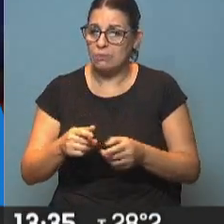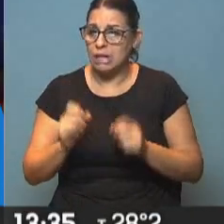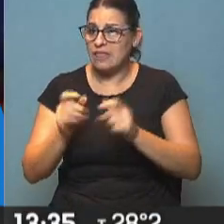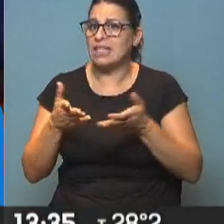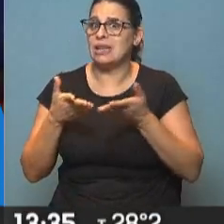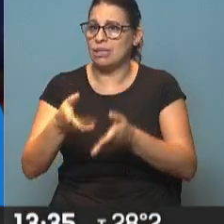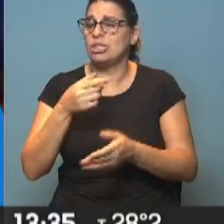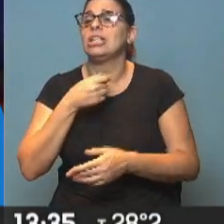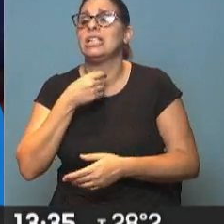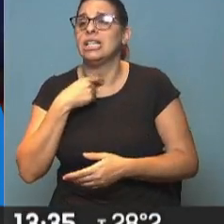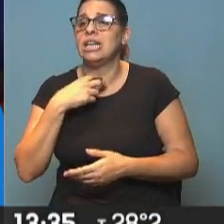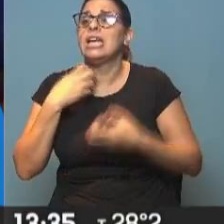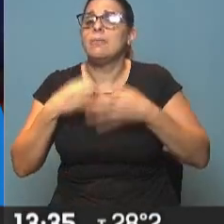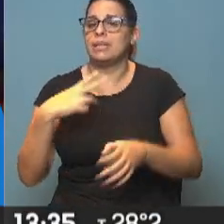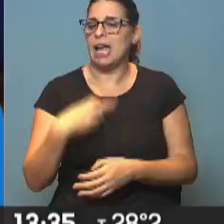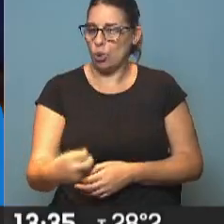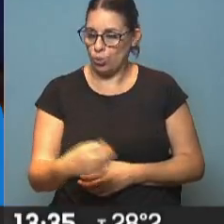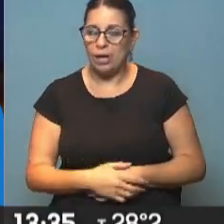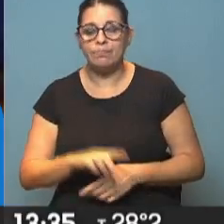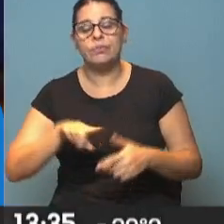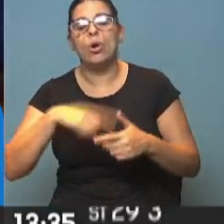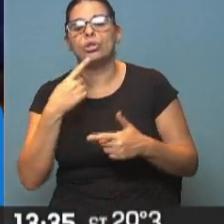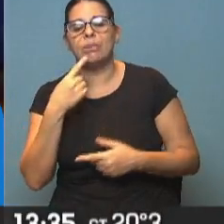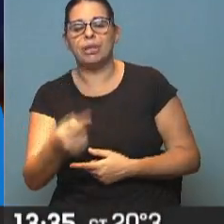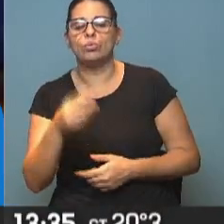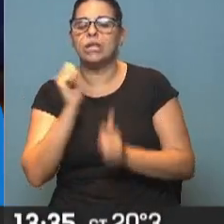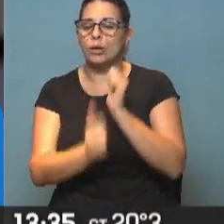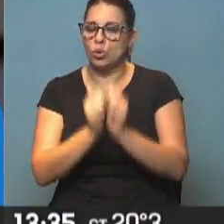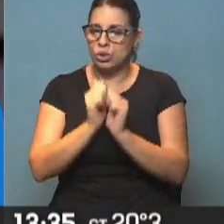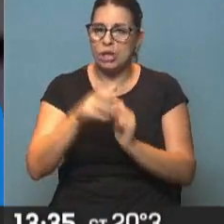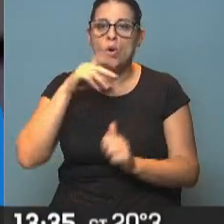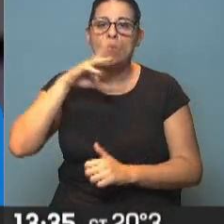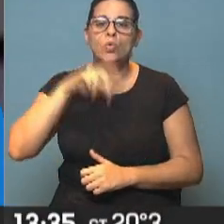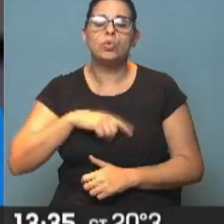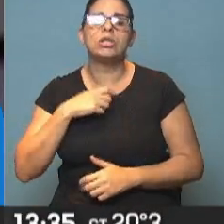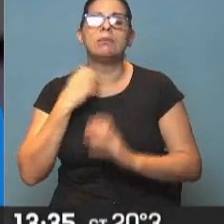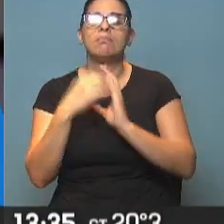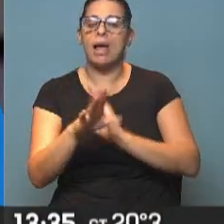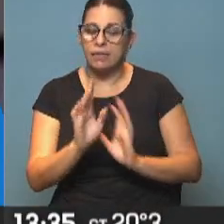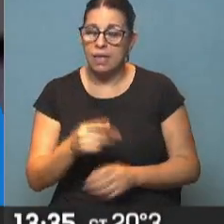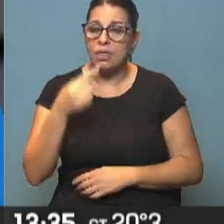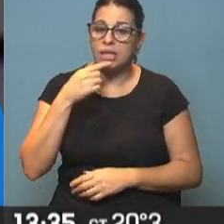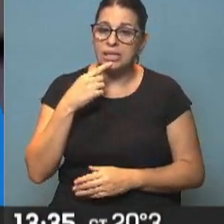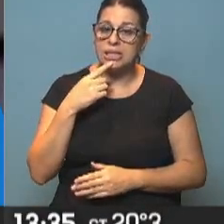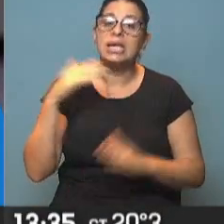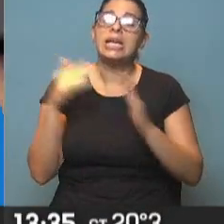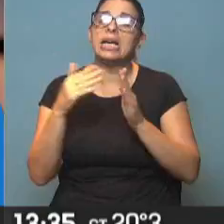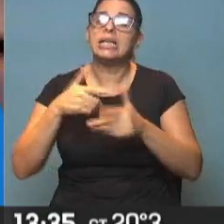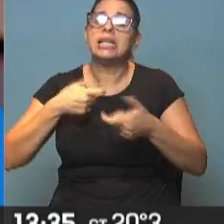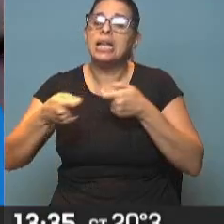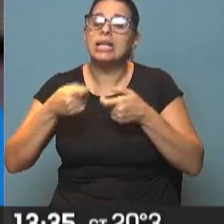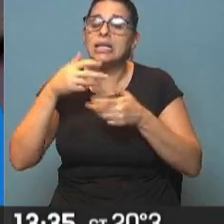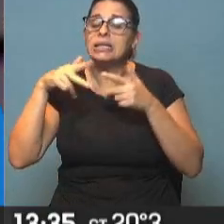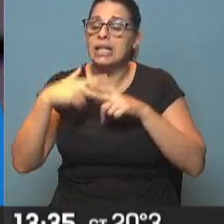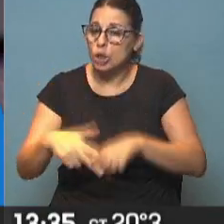servicio quiero empezar a cobrar la tercera consulta llega desde rosario agustín y escribe resulta que en una casa de tecnología una